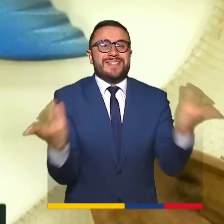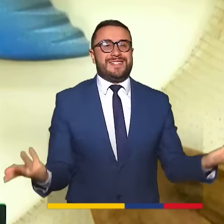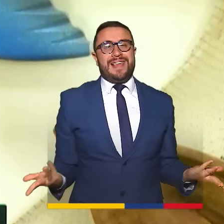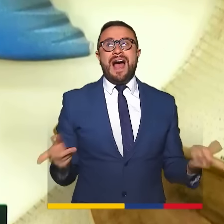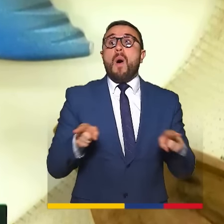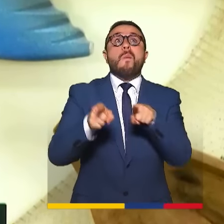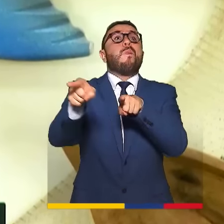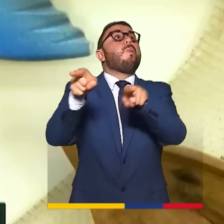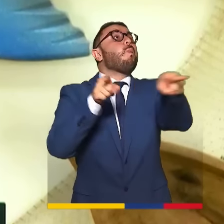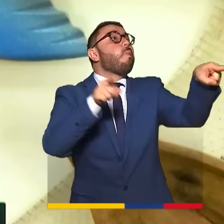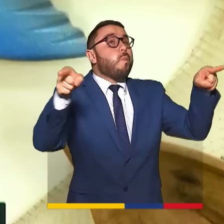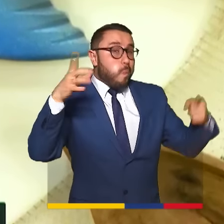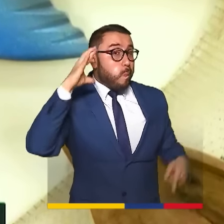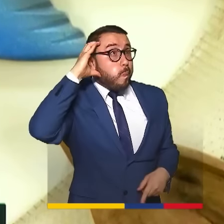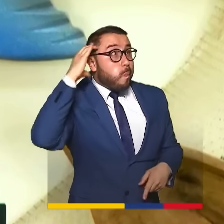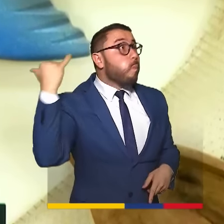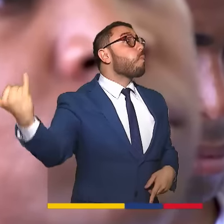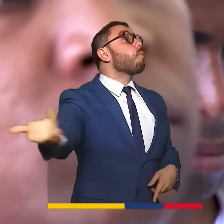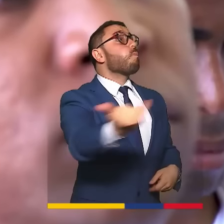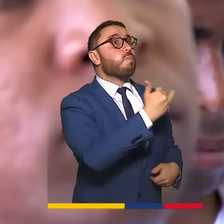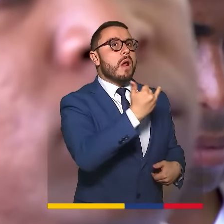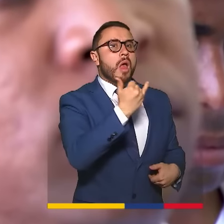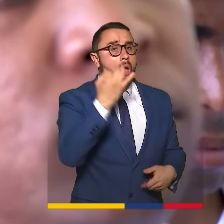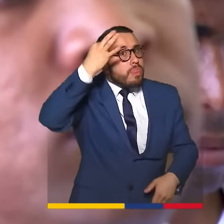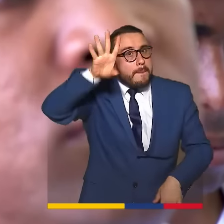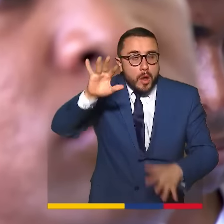Quizás aún seguimos siendo esclavos.